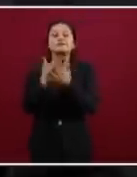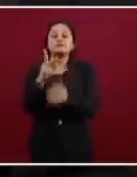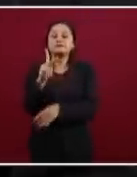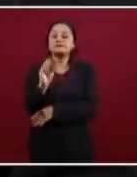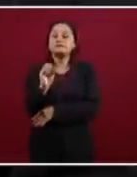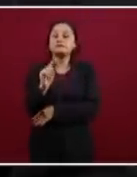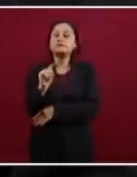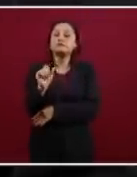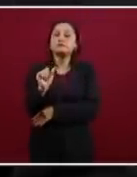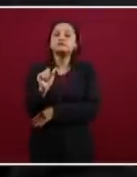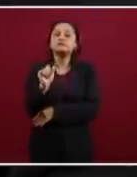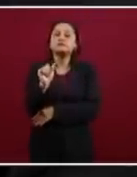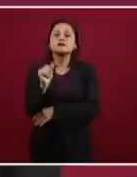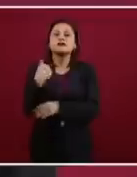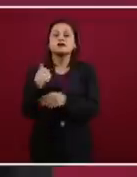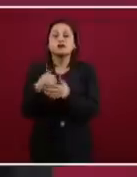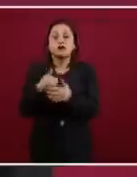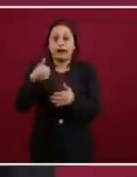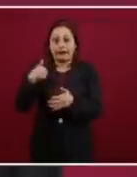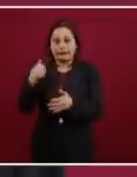ahí este